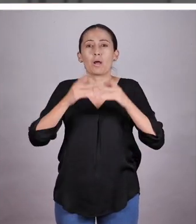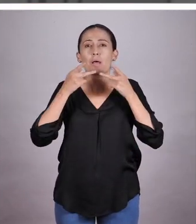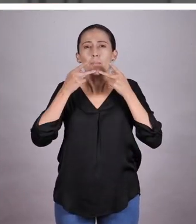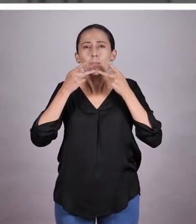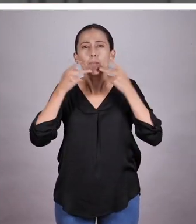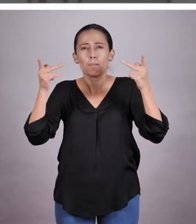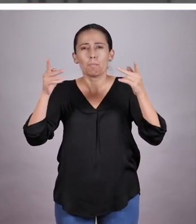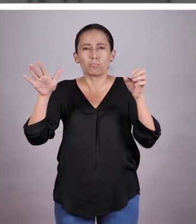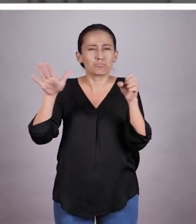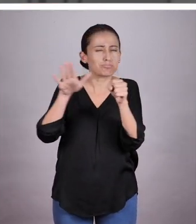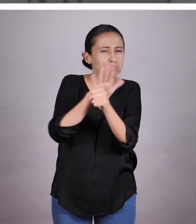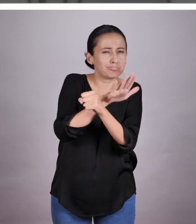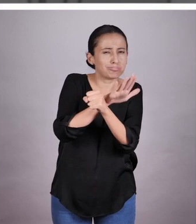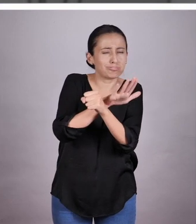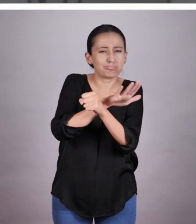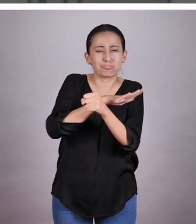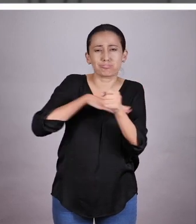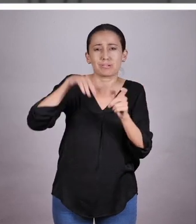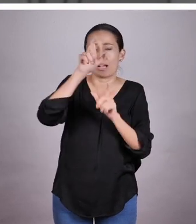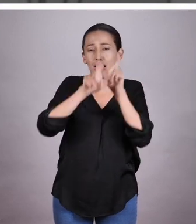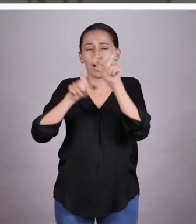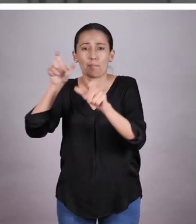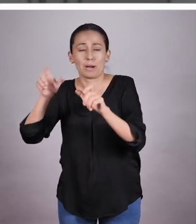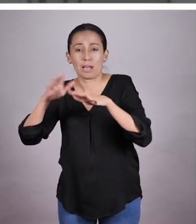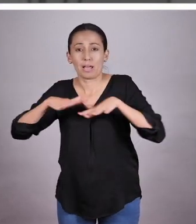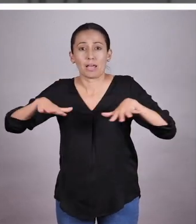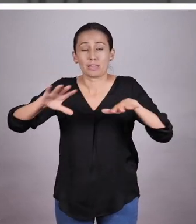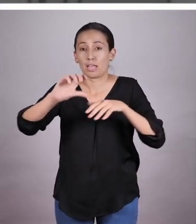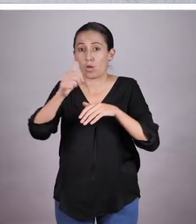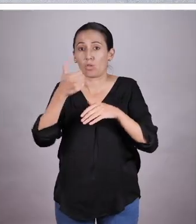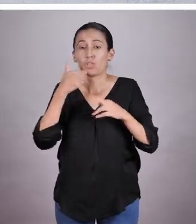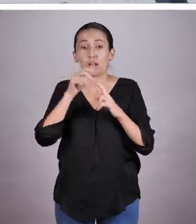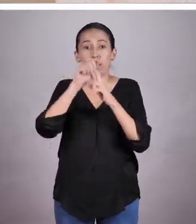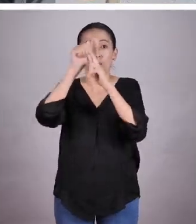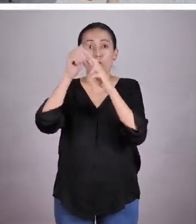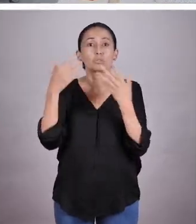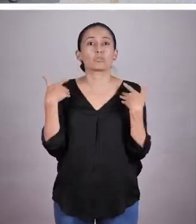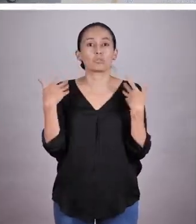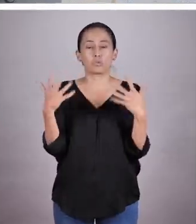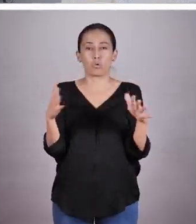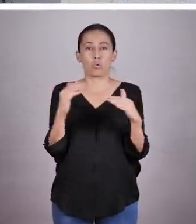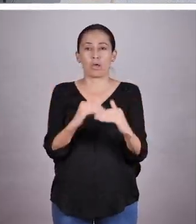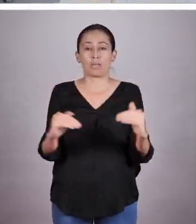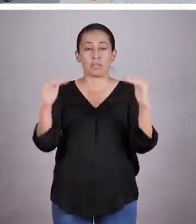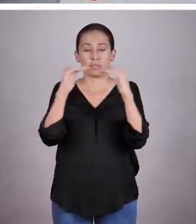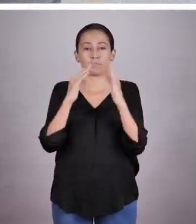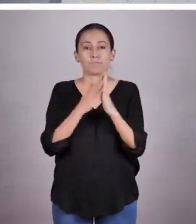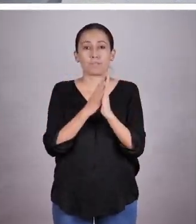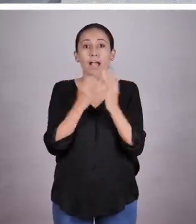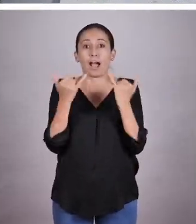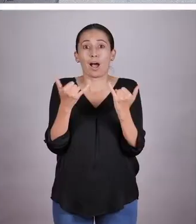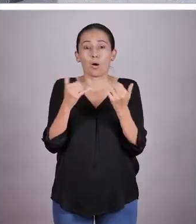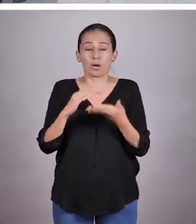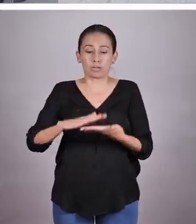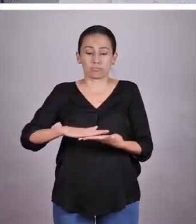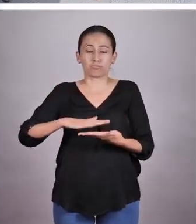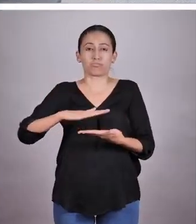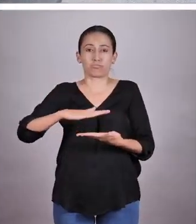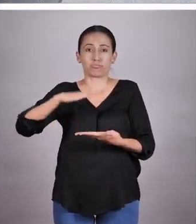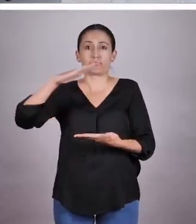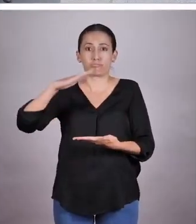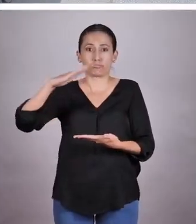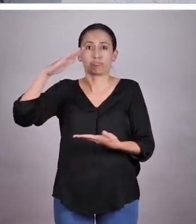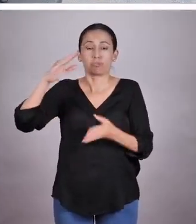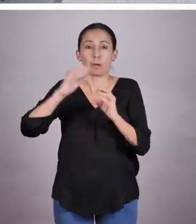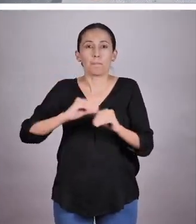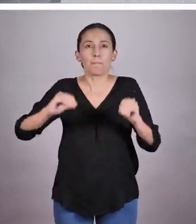superpoblación o exceso de habitantes en relación con los medios que disponen. El crecimiento demográfico actual es alarmante y